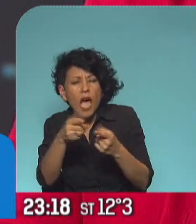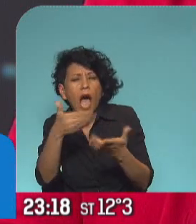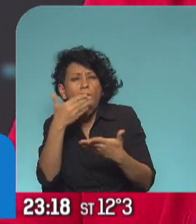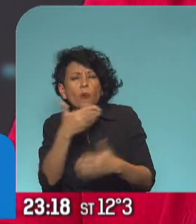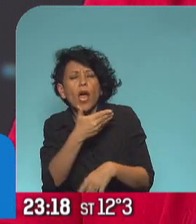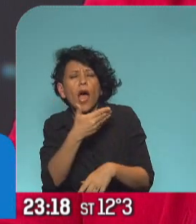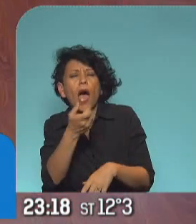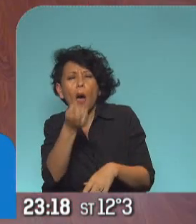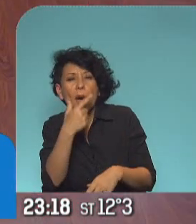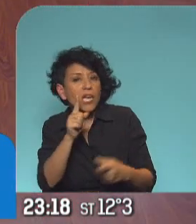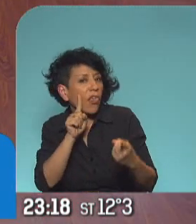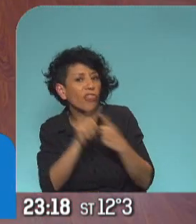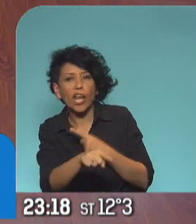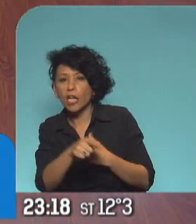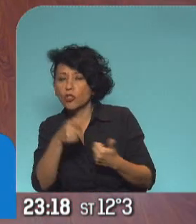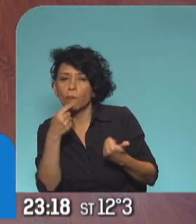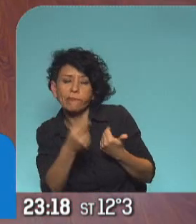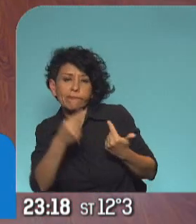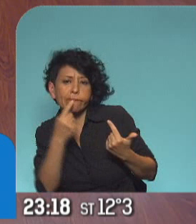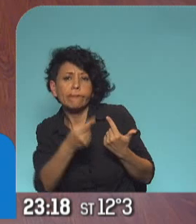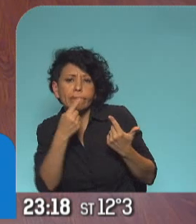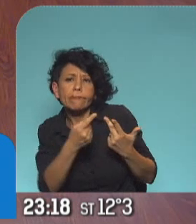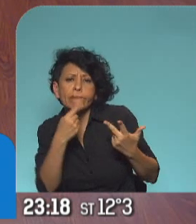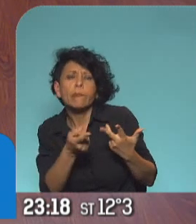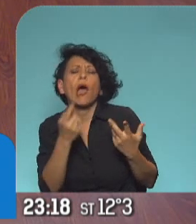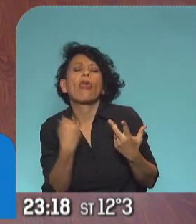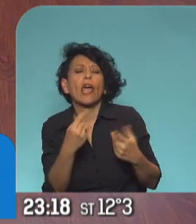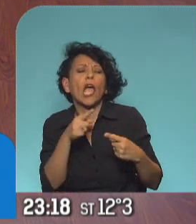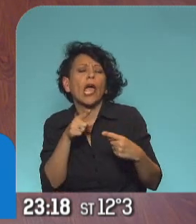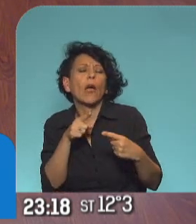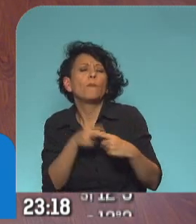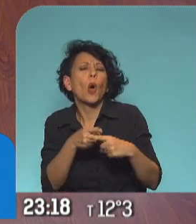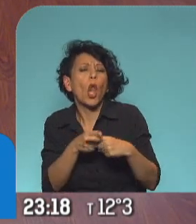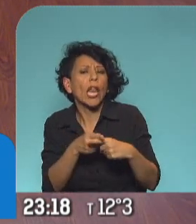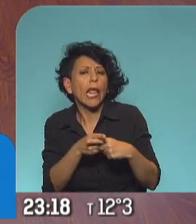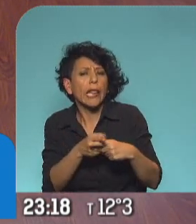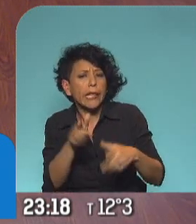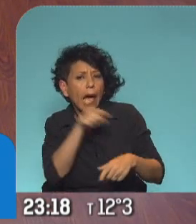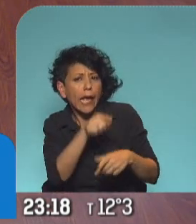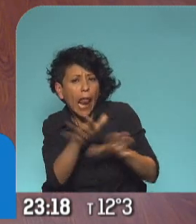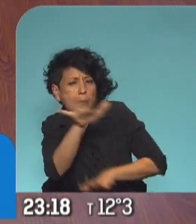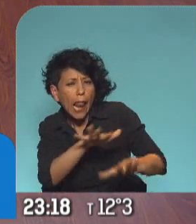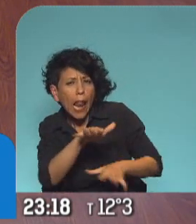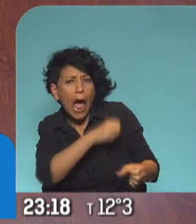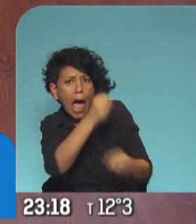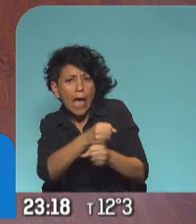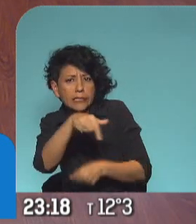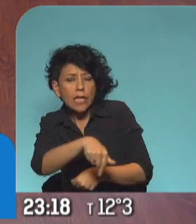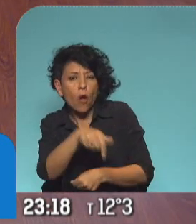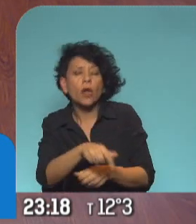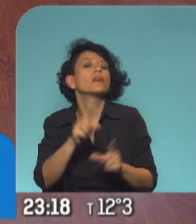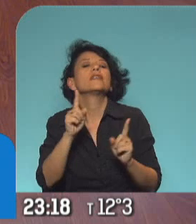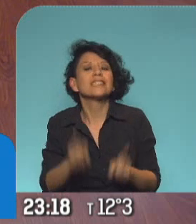presidente en forma directa y cuestionándole la política que ha llevado a cabo. Y también dijo, bueno, que